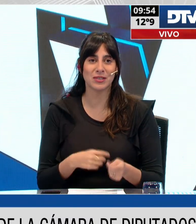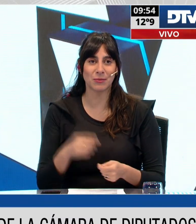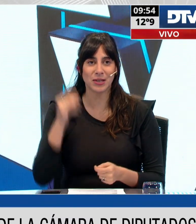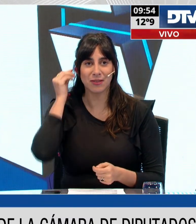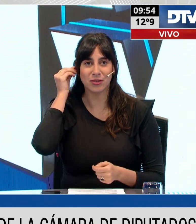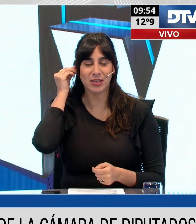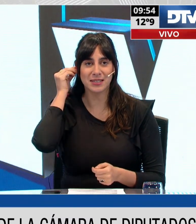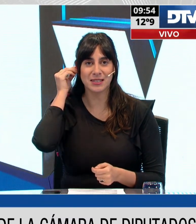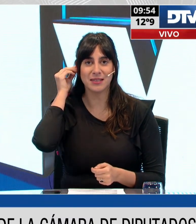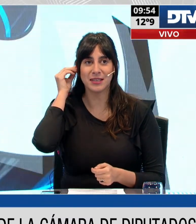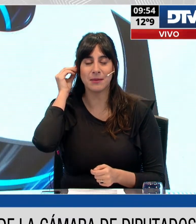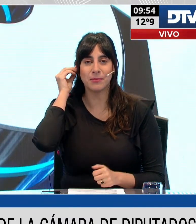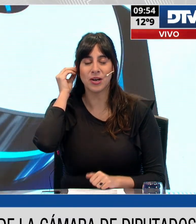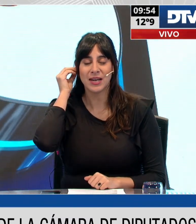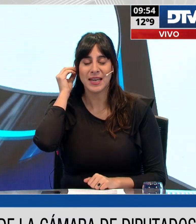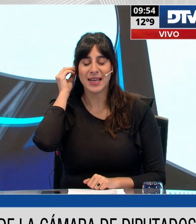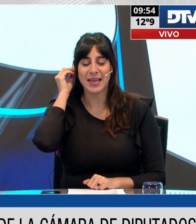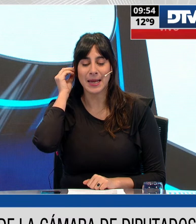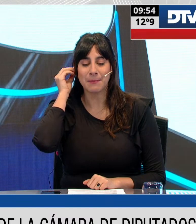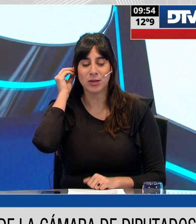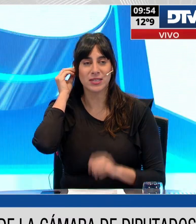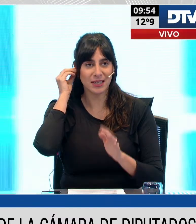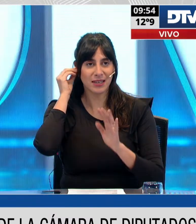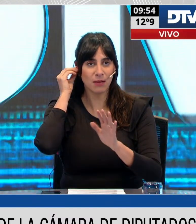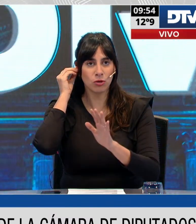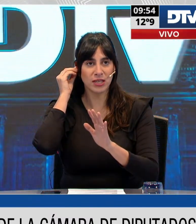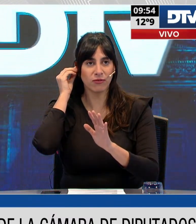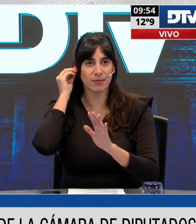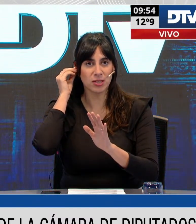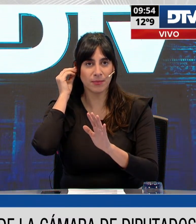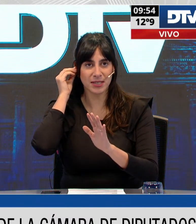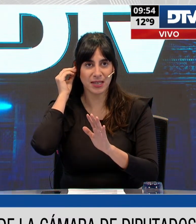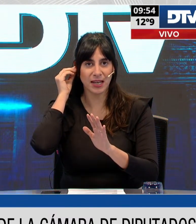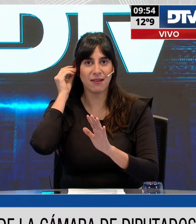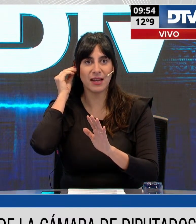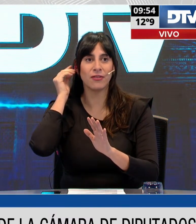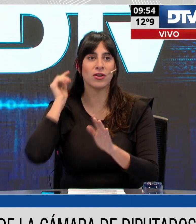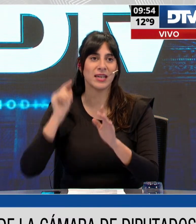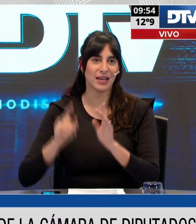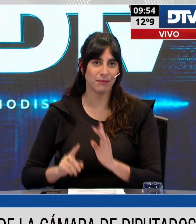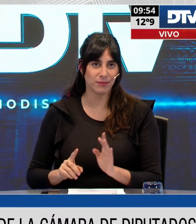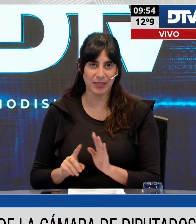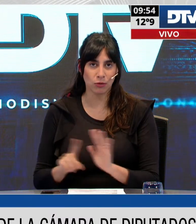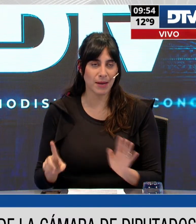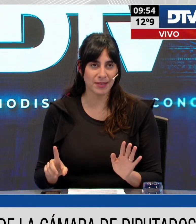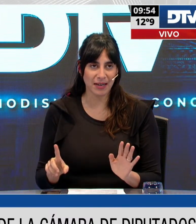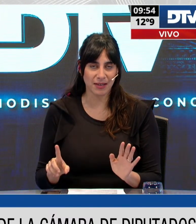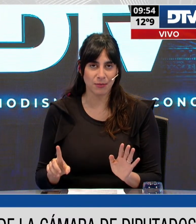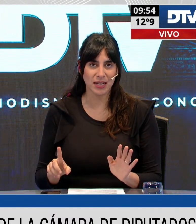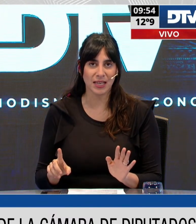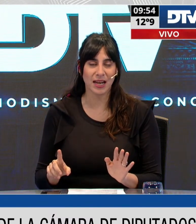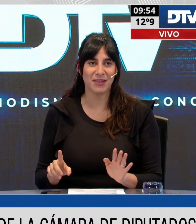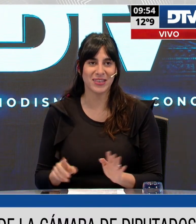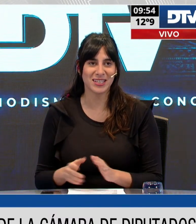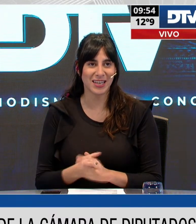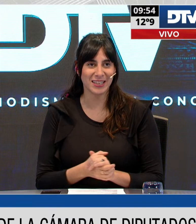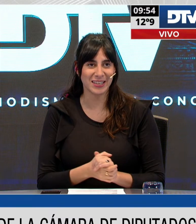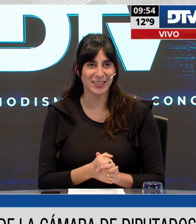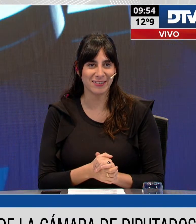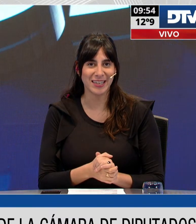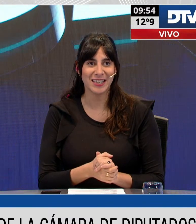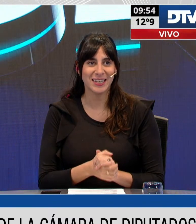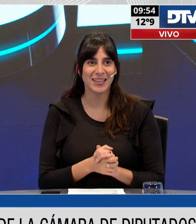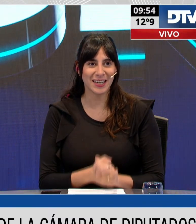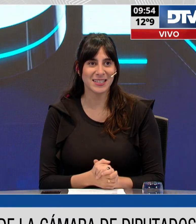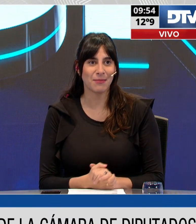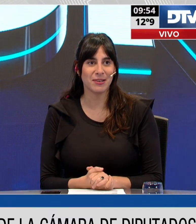porque nosotros estamos quedándonos casi sin tiempo, pero sé que tenés mucha información para seguir hablando y que seguramente la veremos aquí en la pantalla de